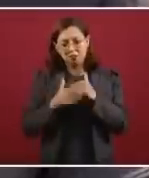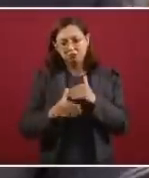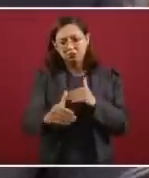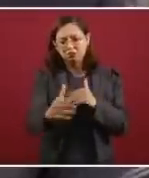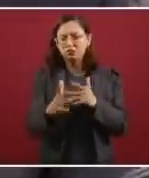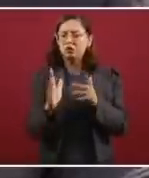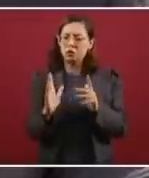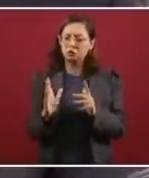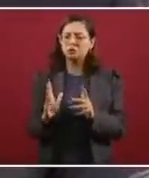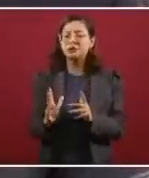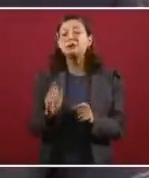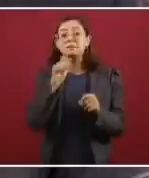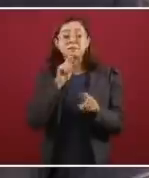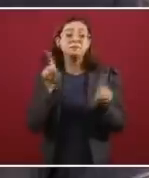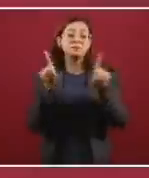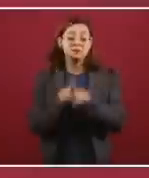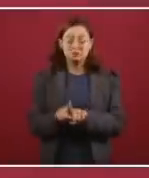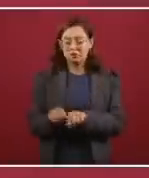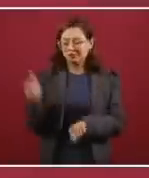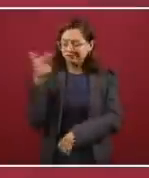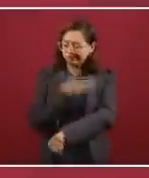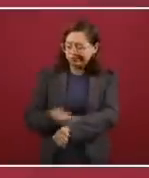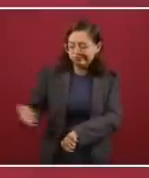lo más que se pueda.